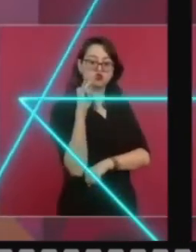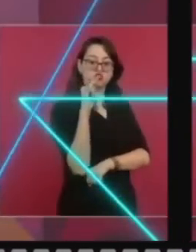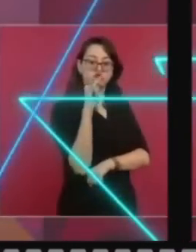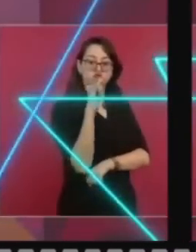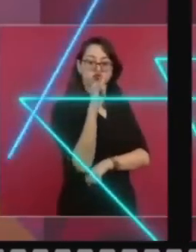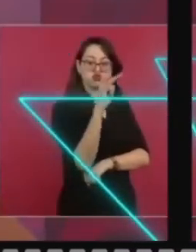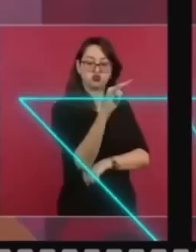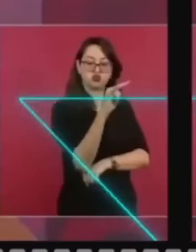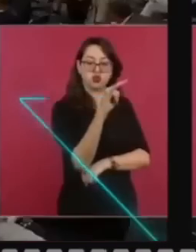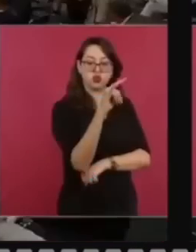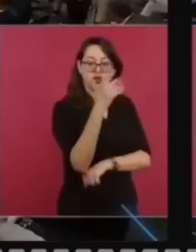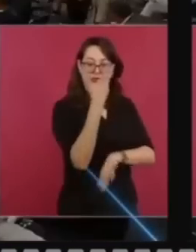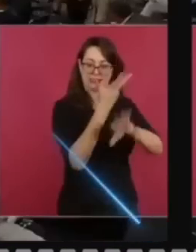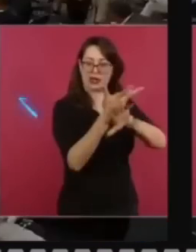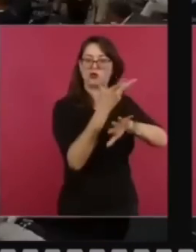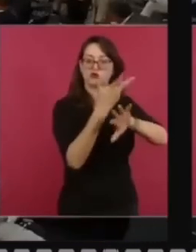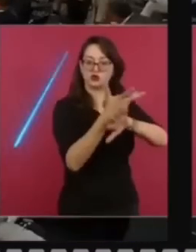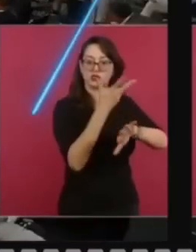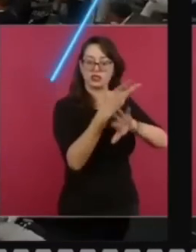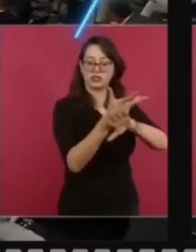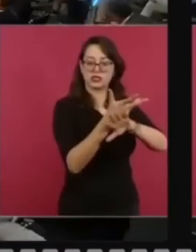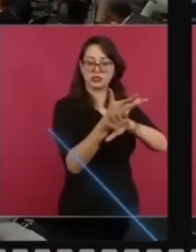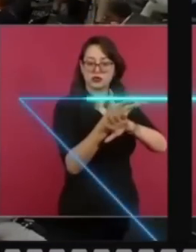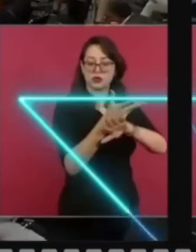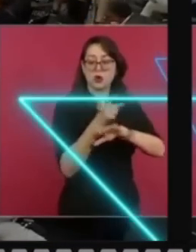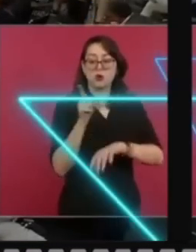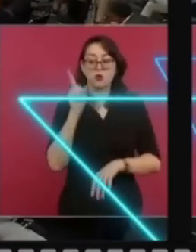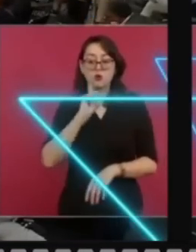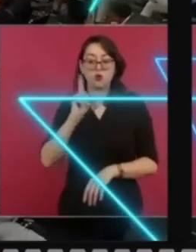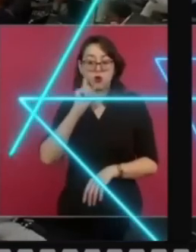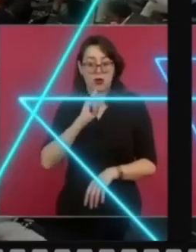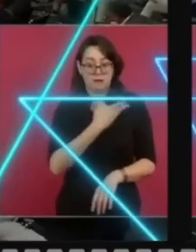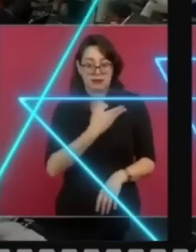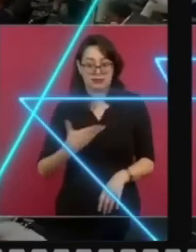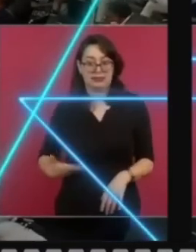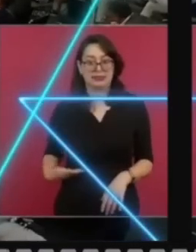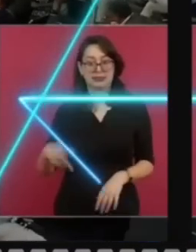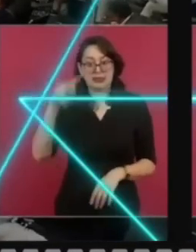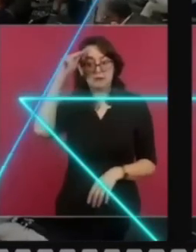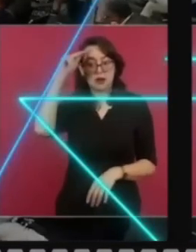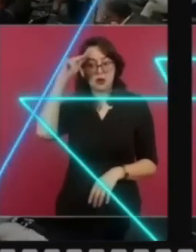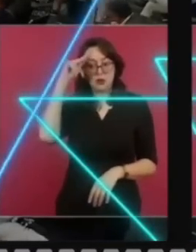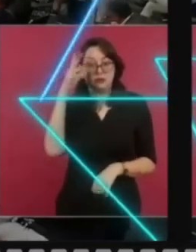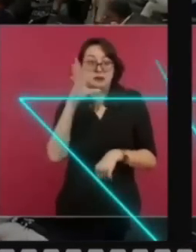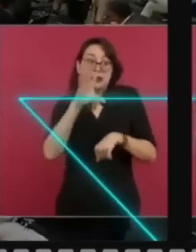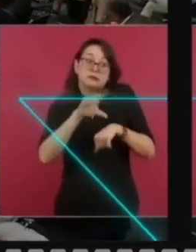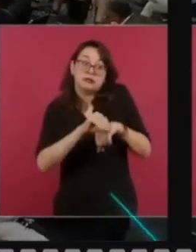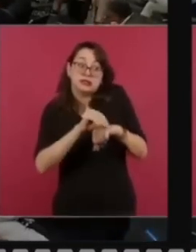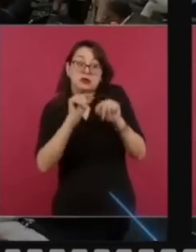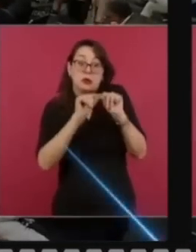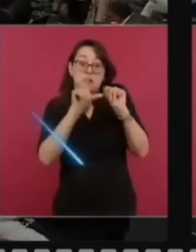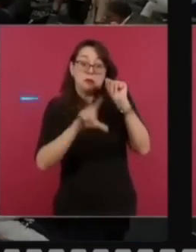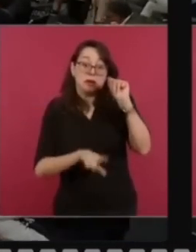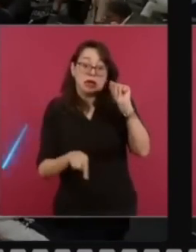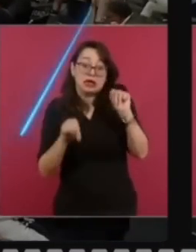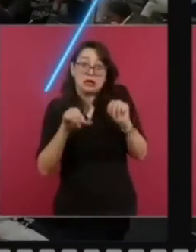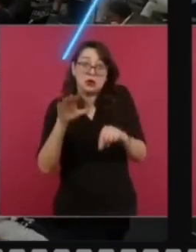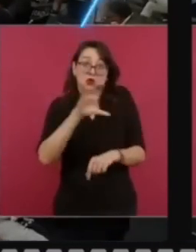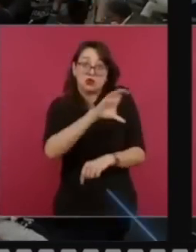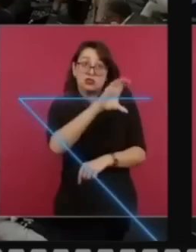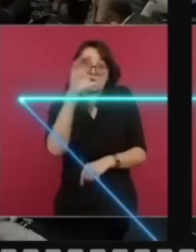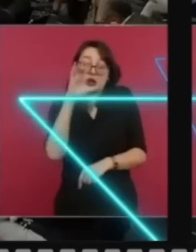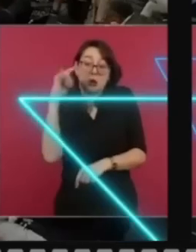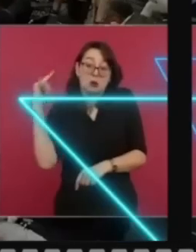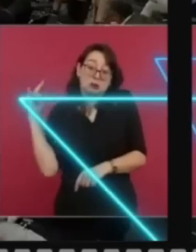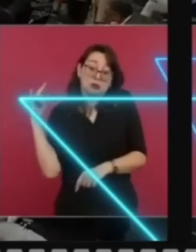a la ONU entonces dije sí Claro que sí y no sé si